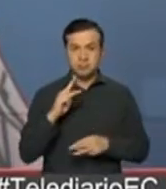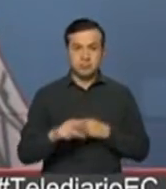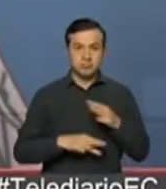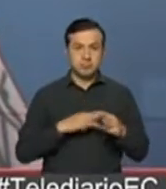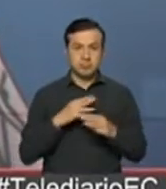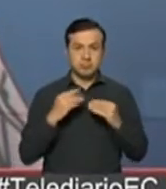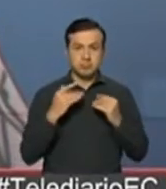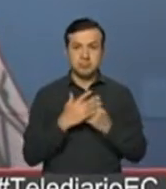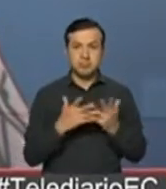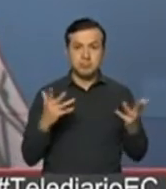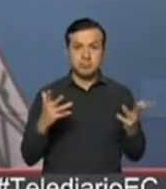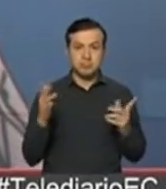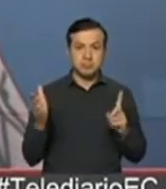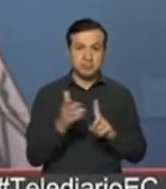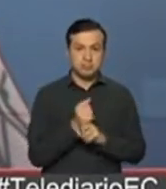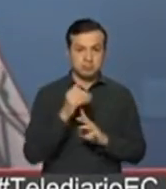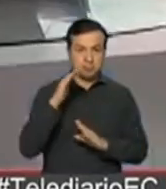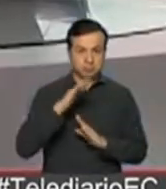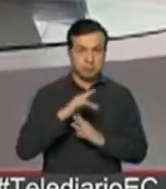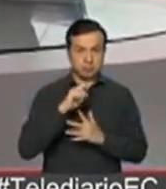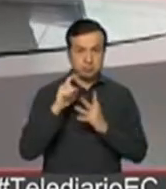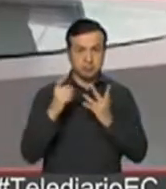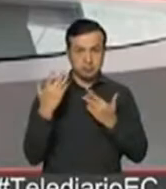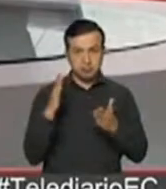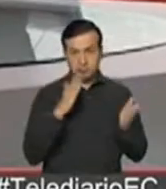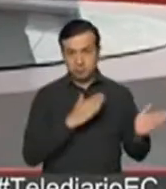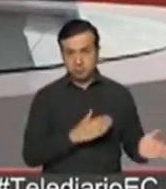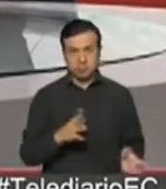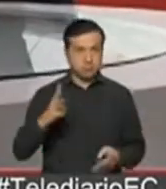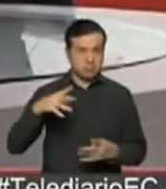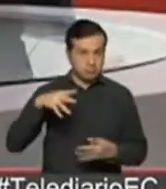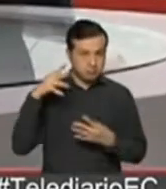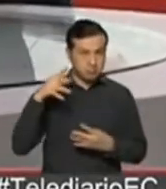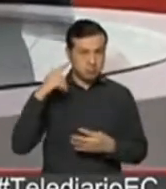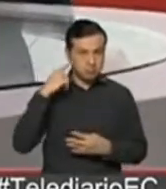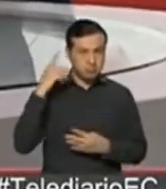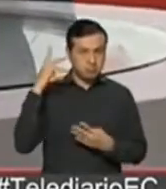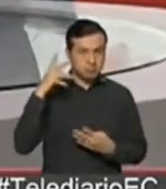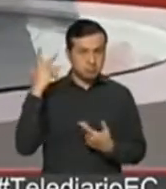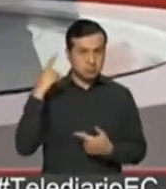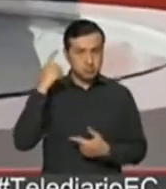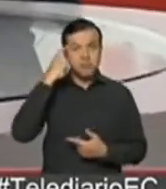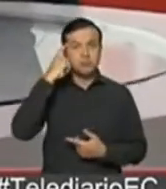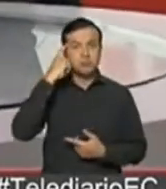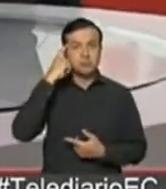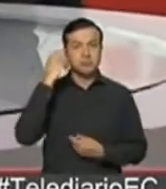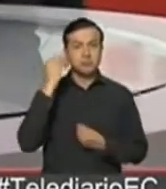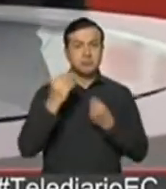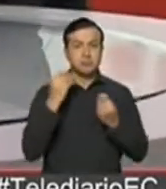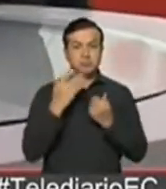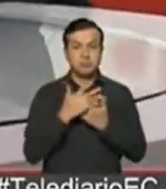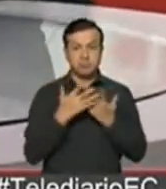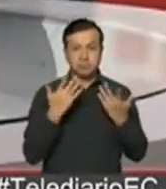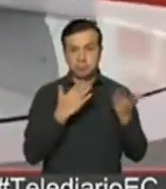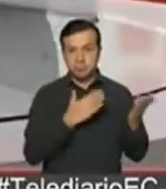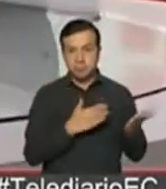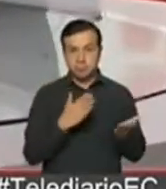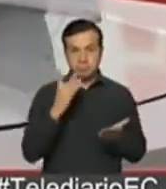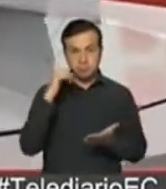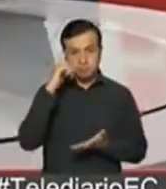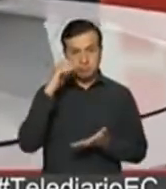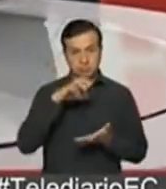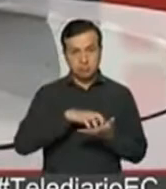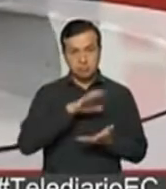para alcanzar la paz hay que estar preparados para la guerra esa guerra ahora ya no se la piensa en función de estado contra estado